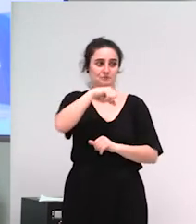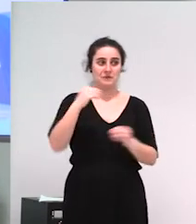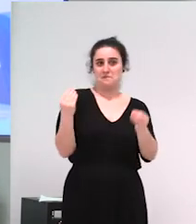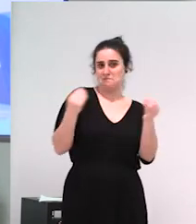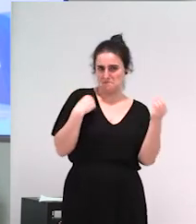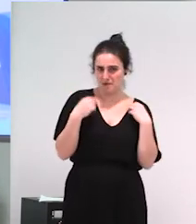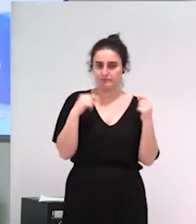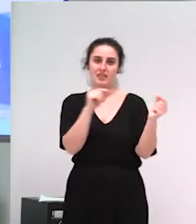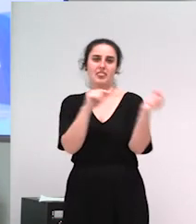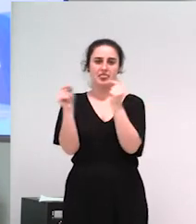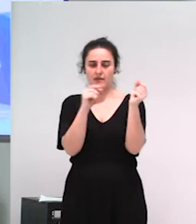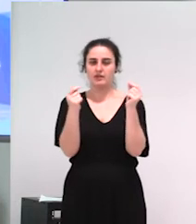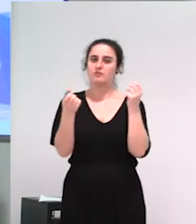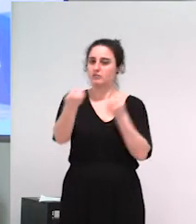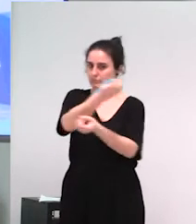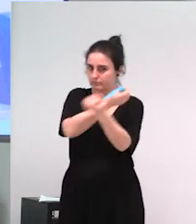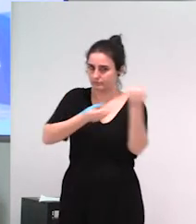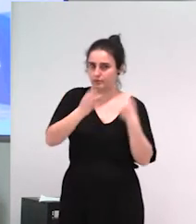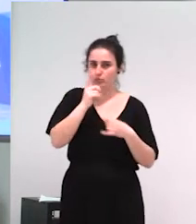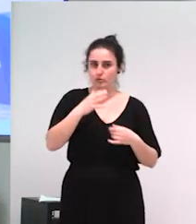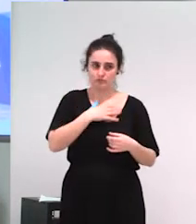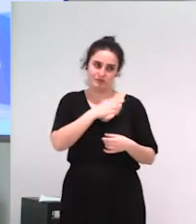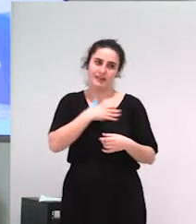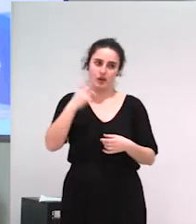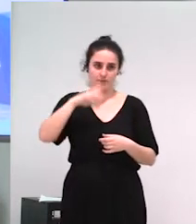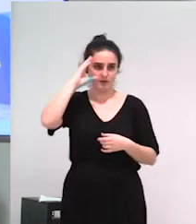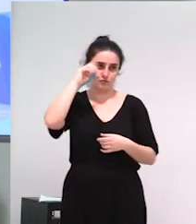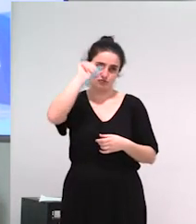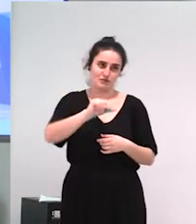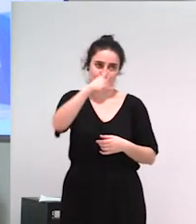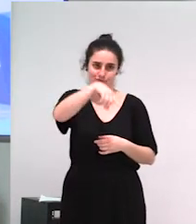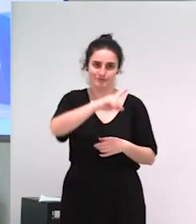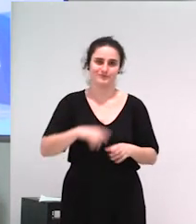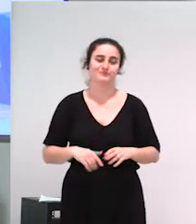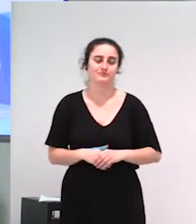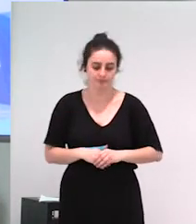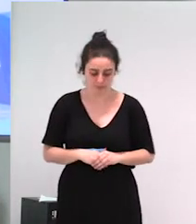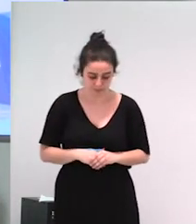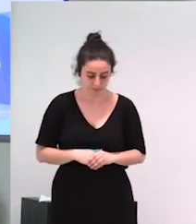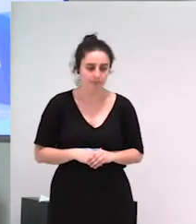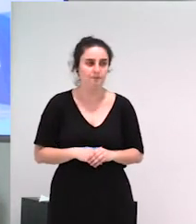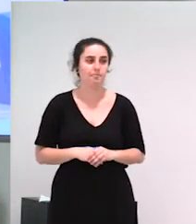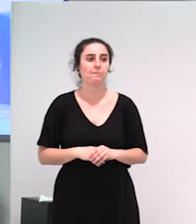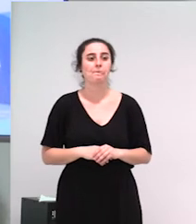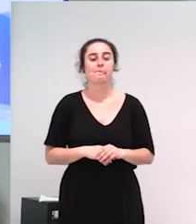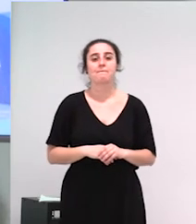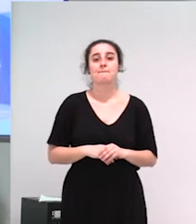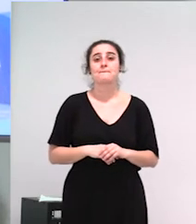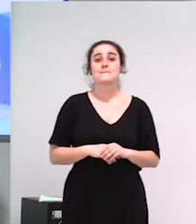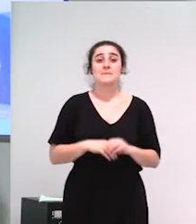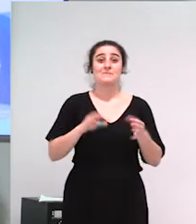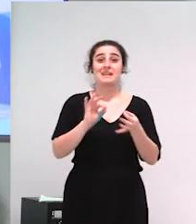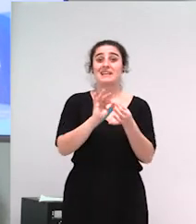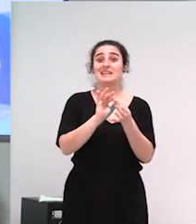que haya una parte de intercambio, porque también quiero escucharos a vosotras. Vale, la interseccionalidad como herramienta frente a